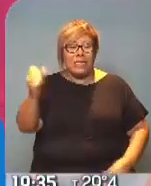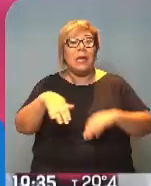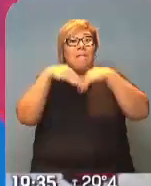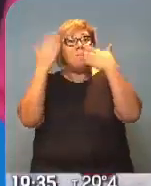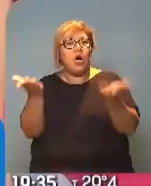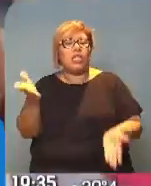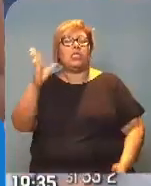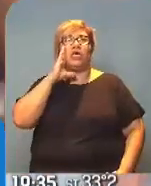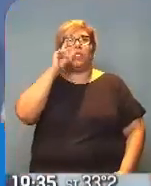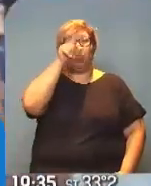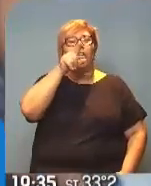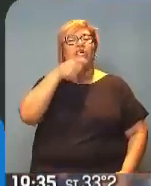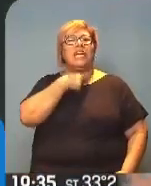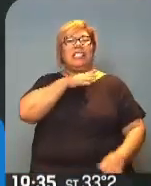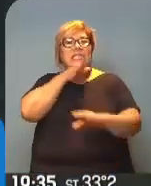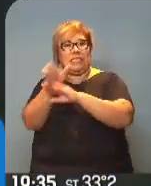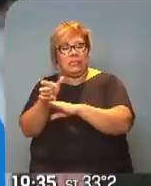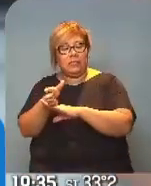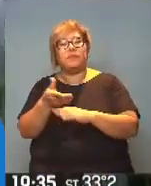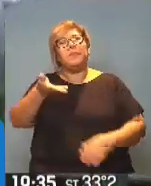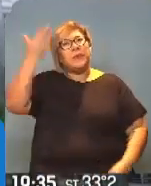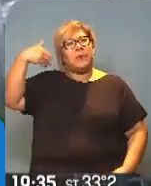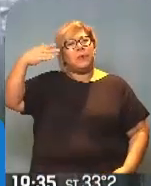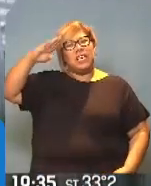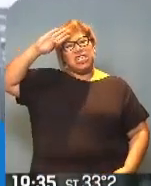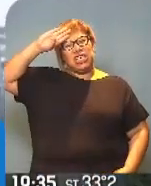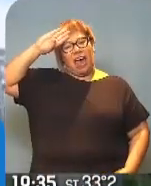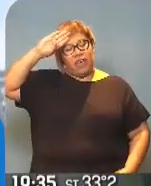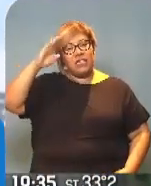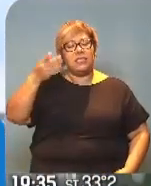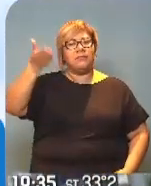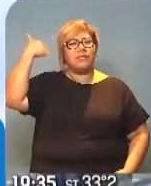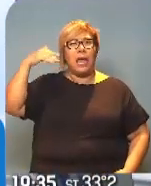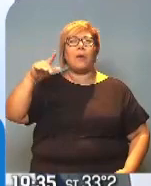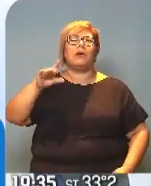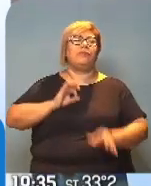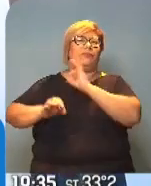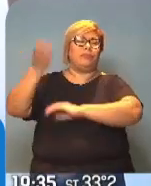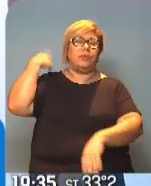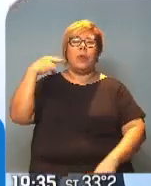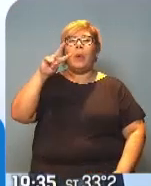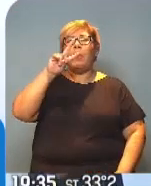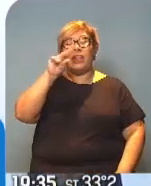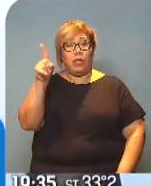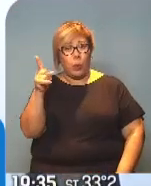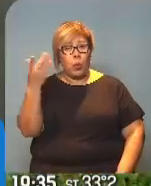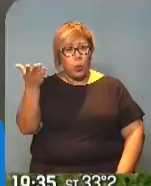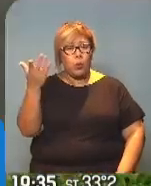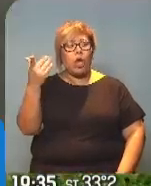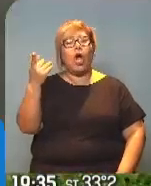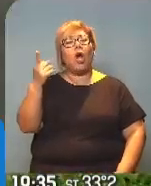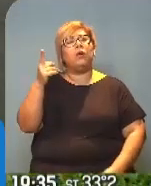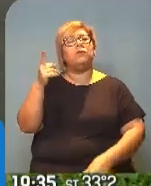había iniciado de la mano de Hugo Chávez a principios del siglo XXI en nuestra América, continúa en pie